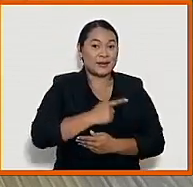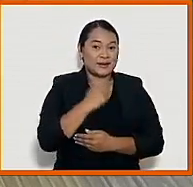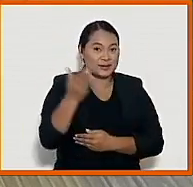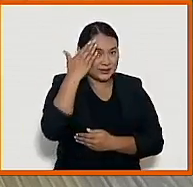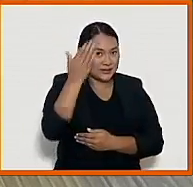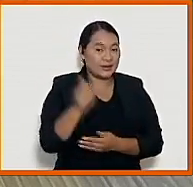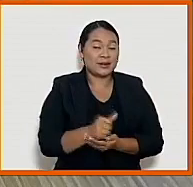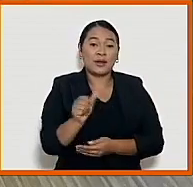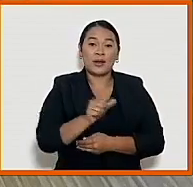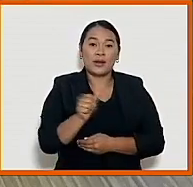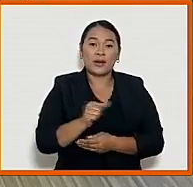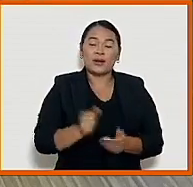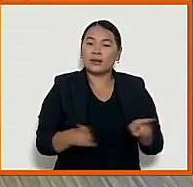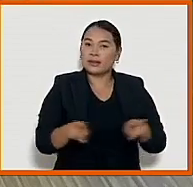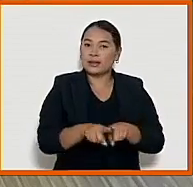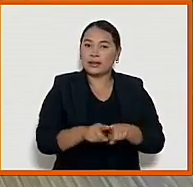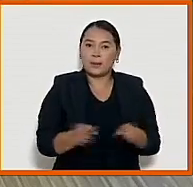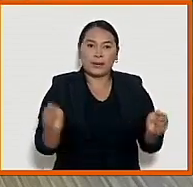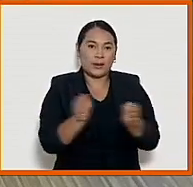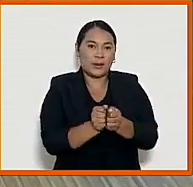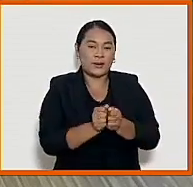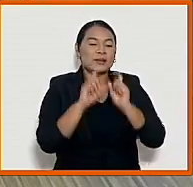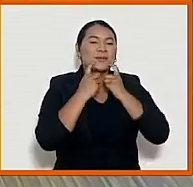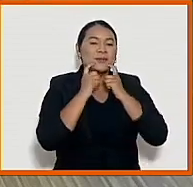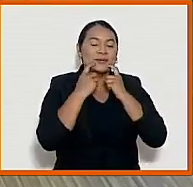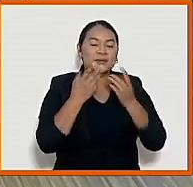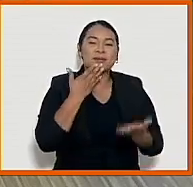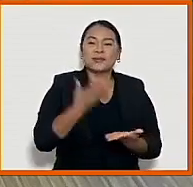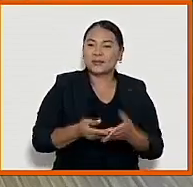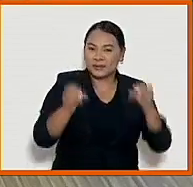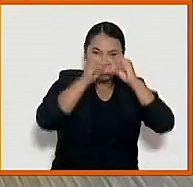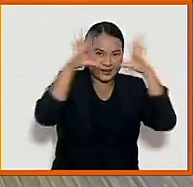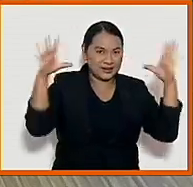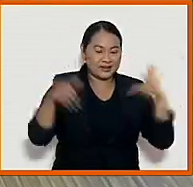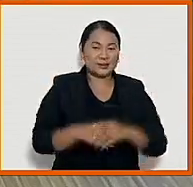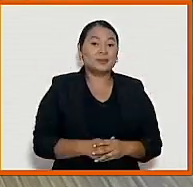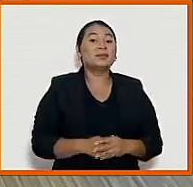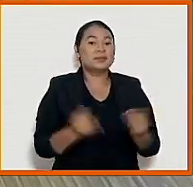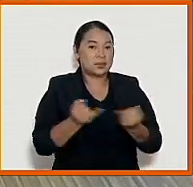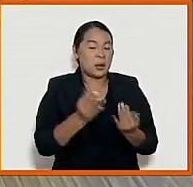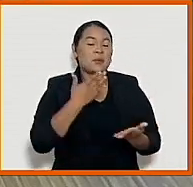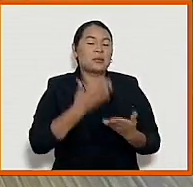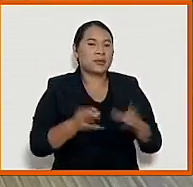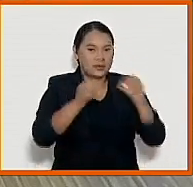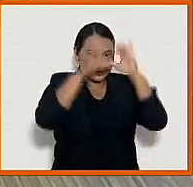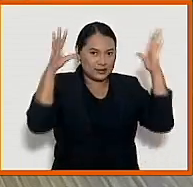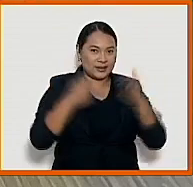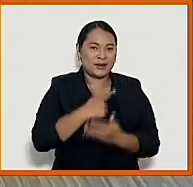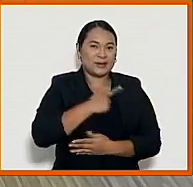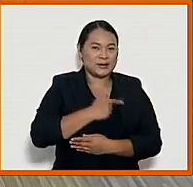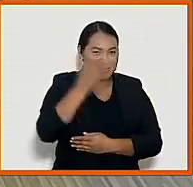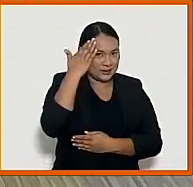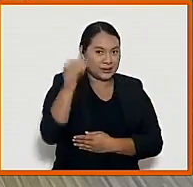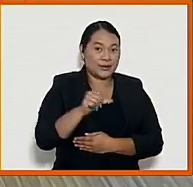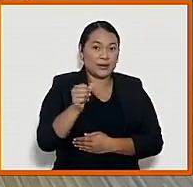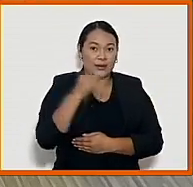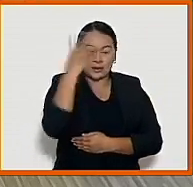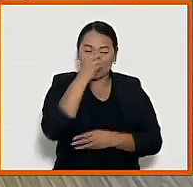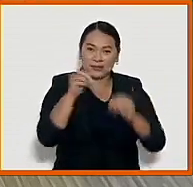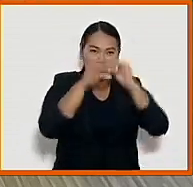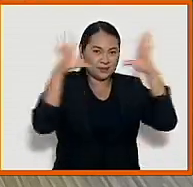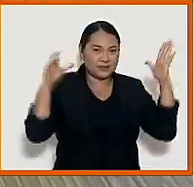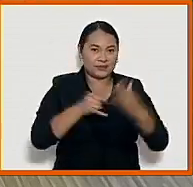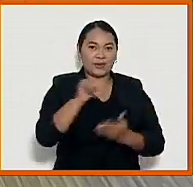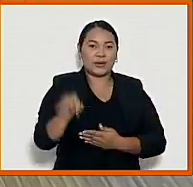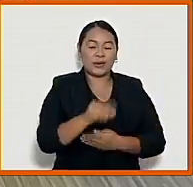acompañando. También nos encontramos con la compañía de Tatiana Varela. Buenos días, Tatiana. Buenos días, Francini. Qué placer saludarte en esta agradable mañana de jueves. Y antes de